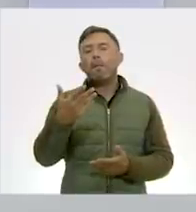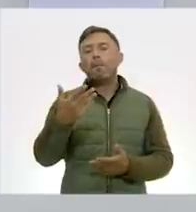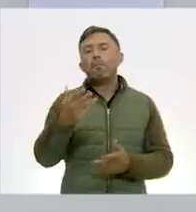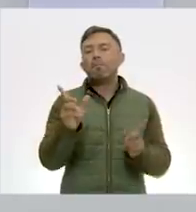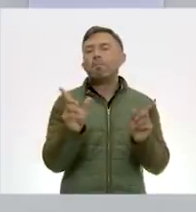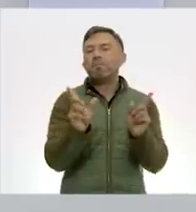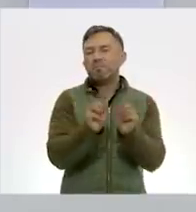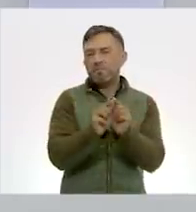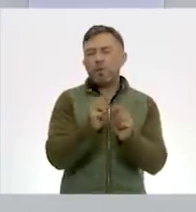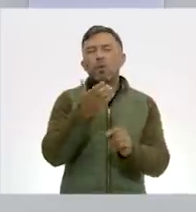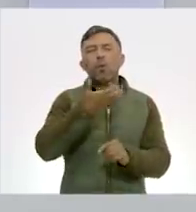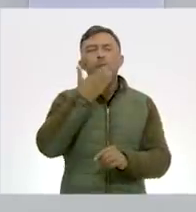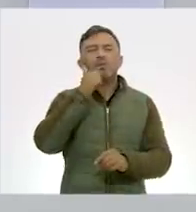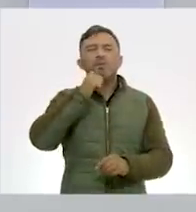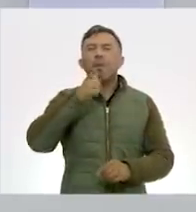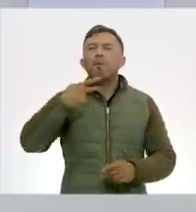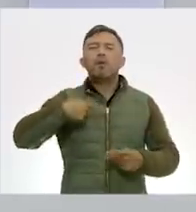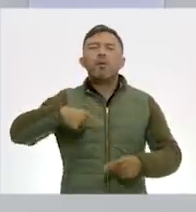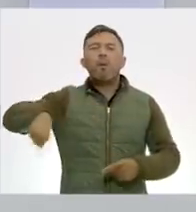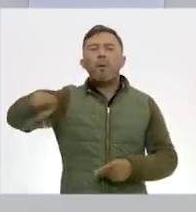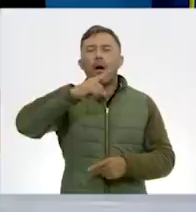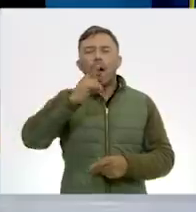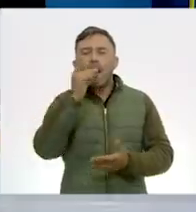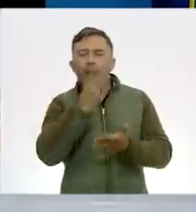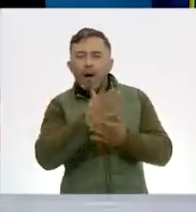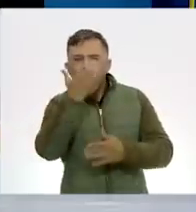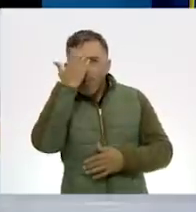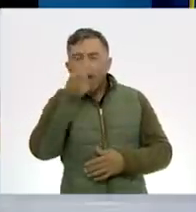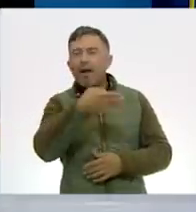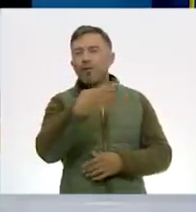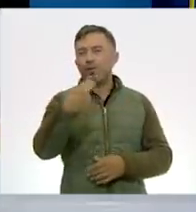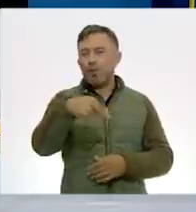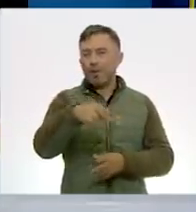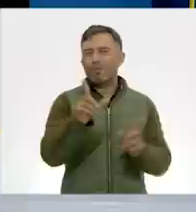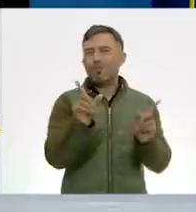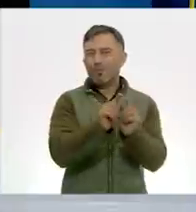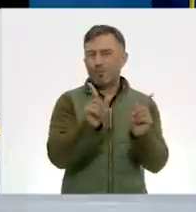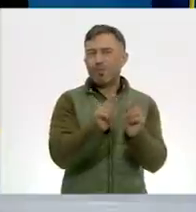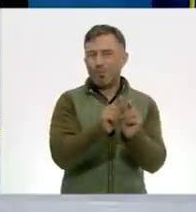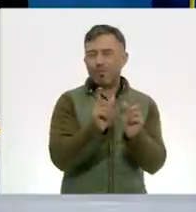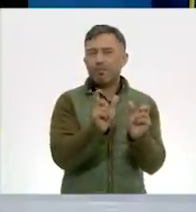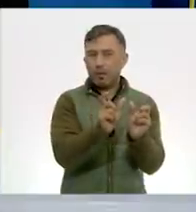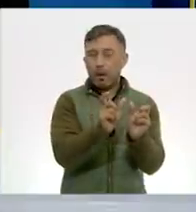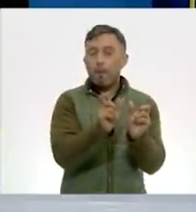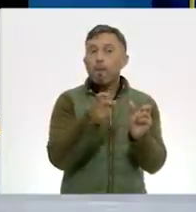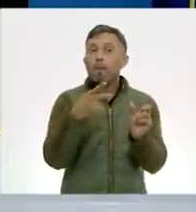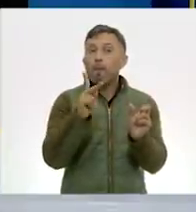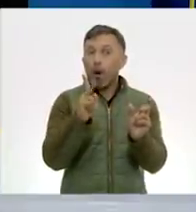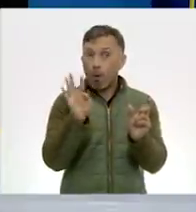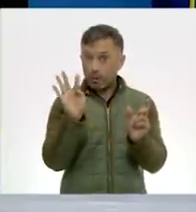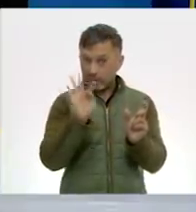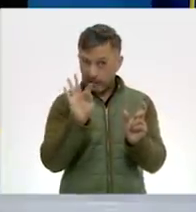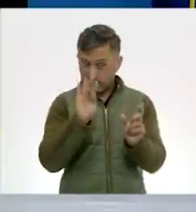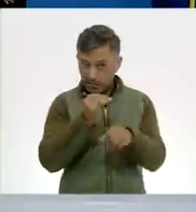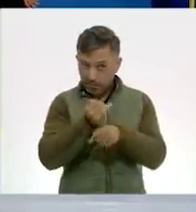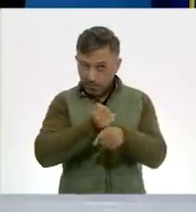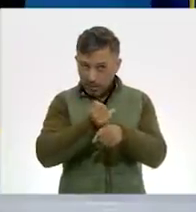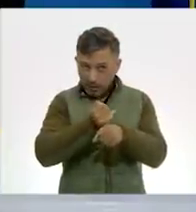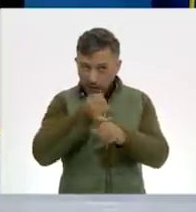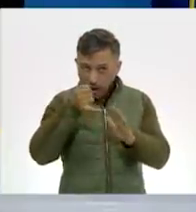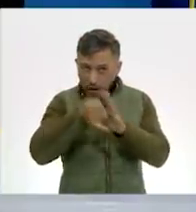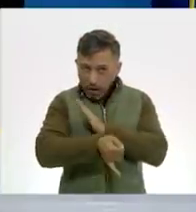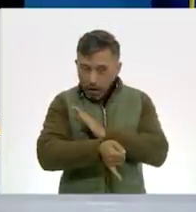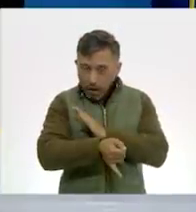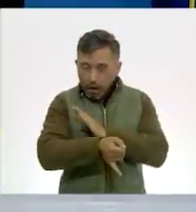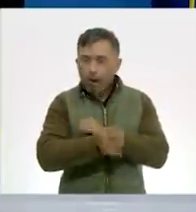que comúnmente la gente los nombra. Así es. Pero cuando realizamos una investigación, nos damos cuenta